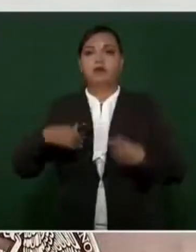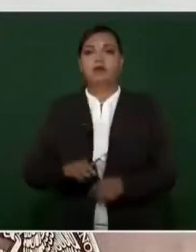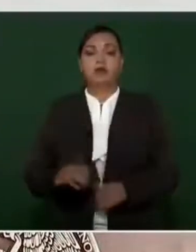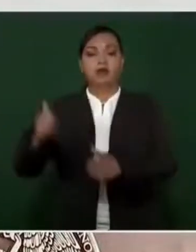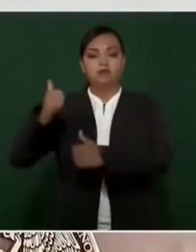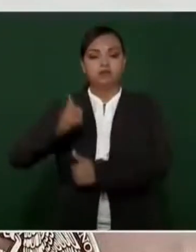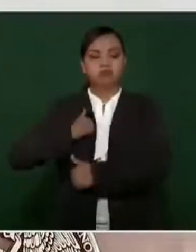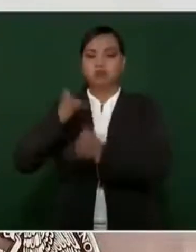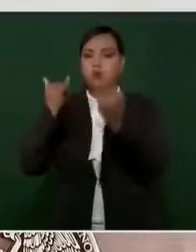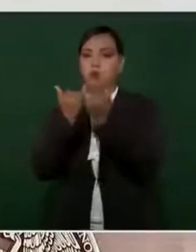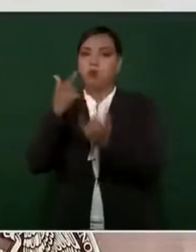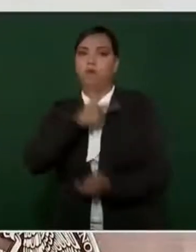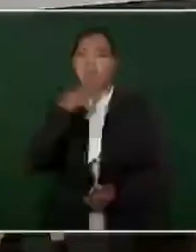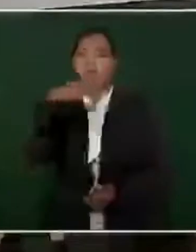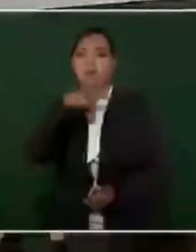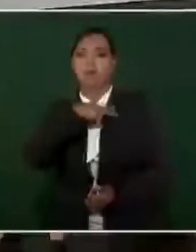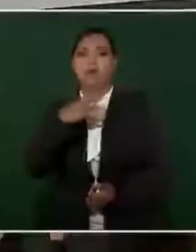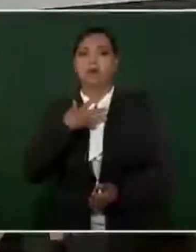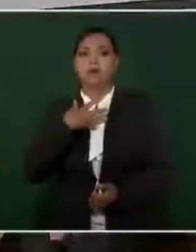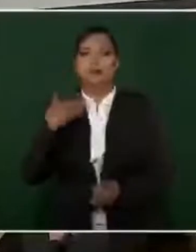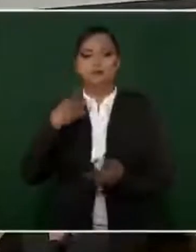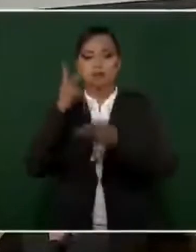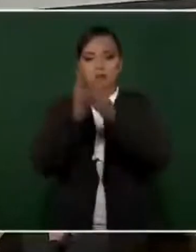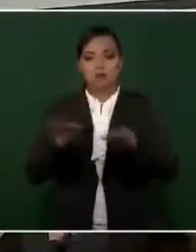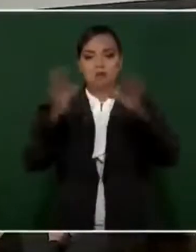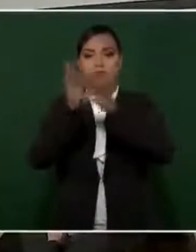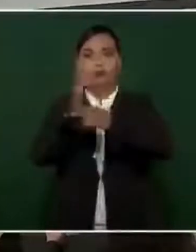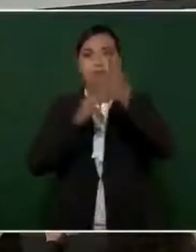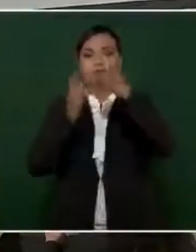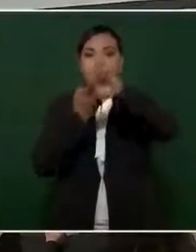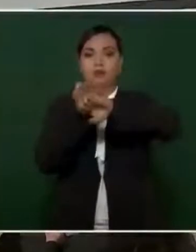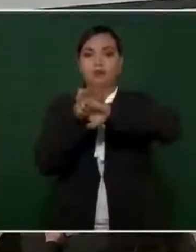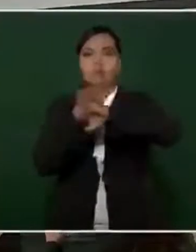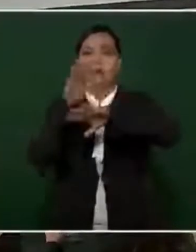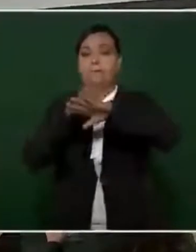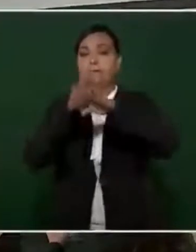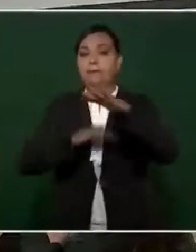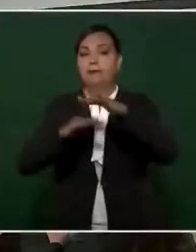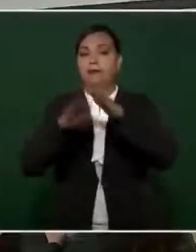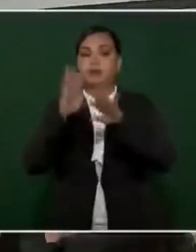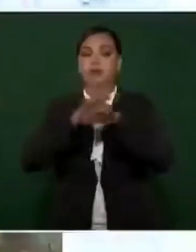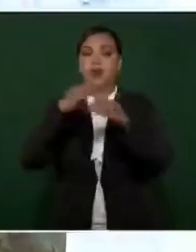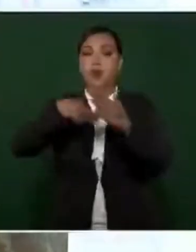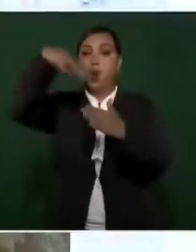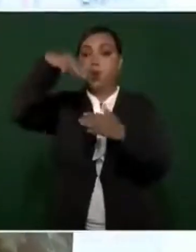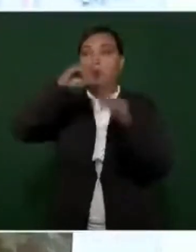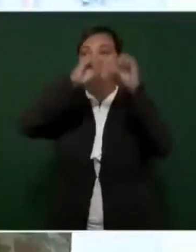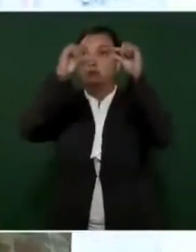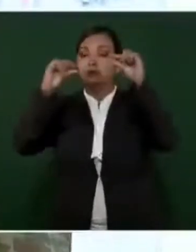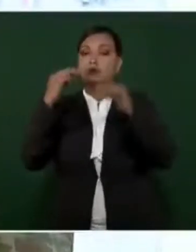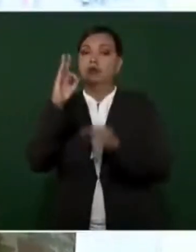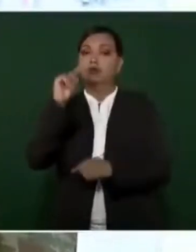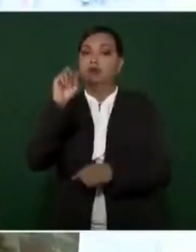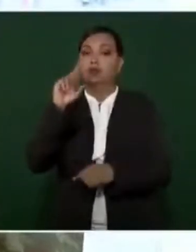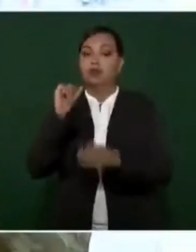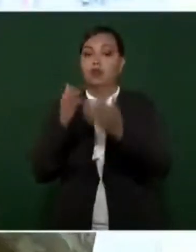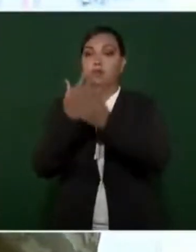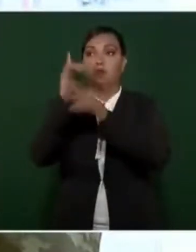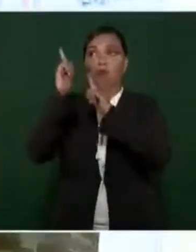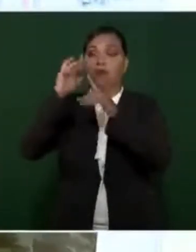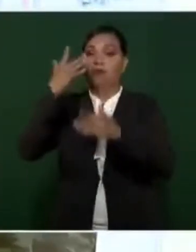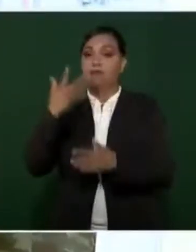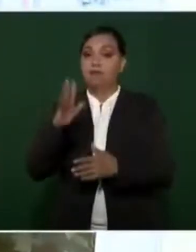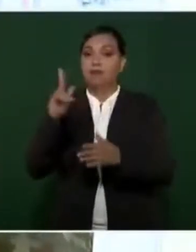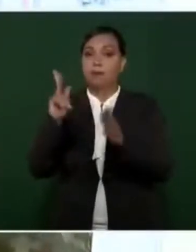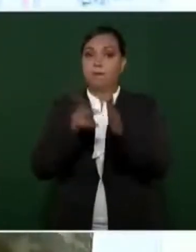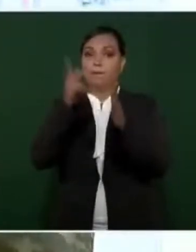Nacional, ha tenido una presencia importante en el Estado, principalmente en el área fronteriza. En Nuevo Laredo, 10 ocasiones ha